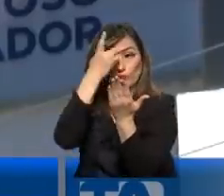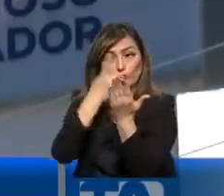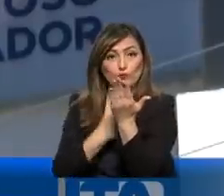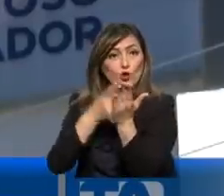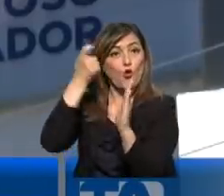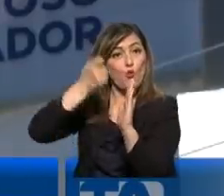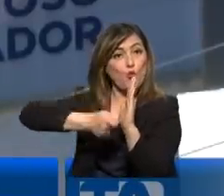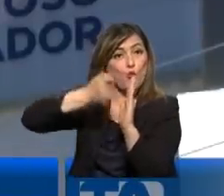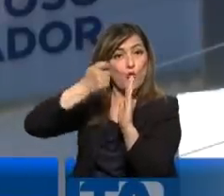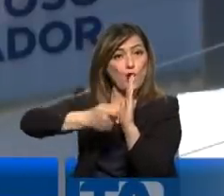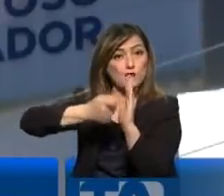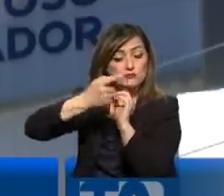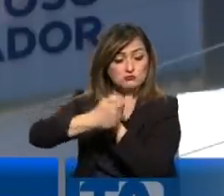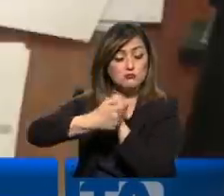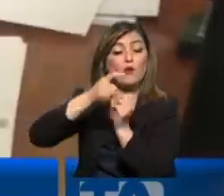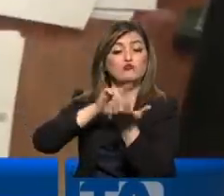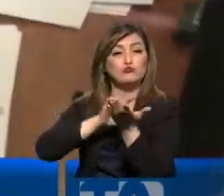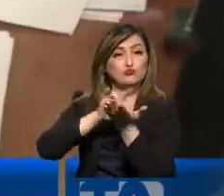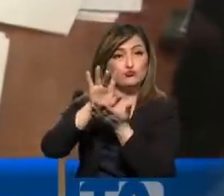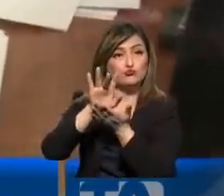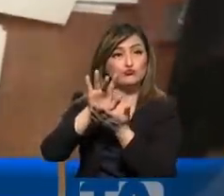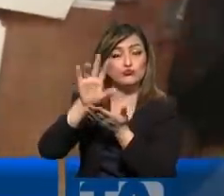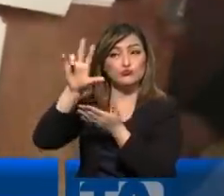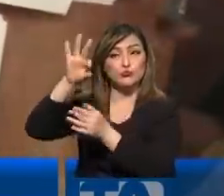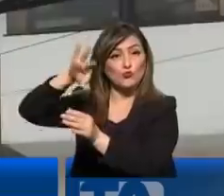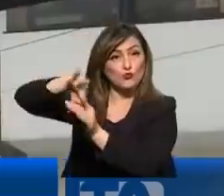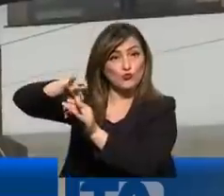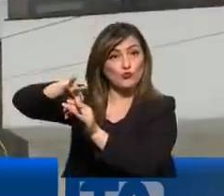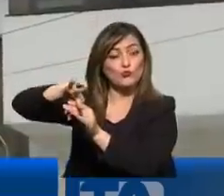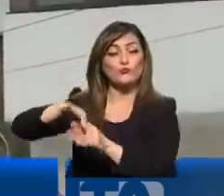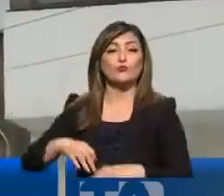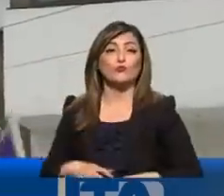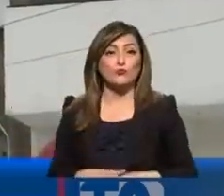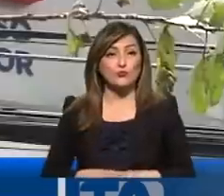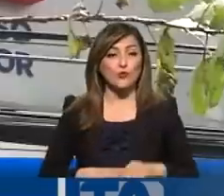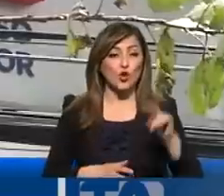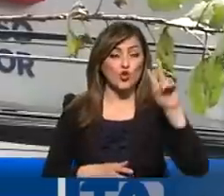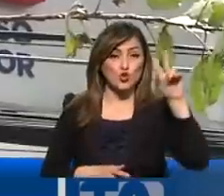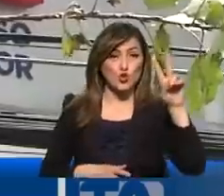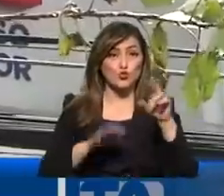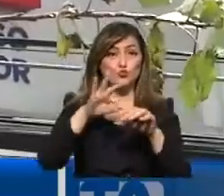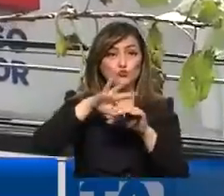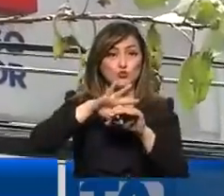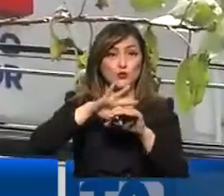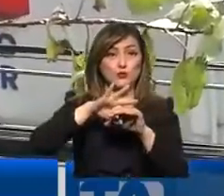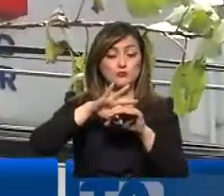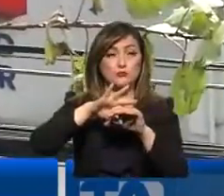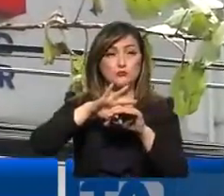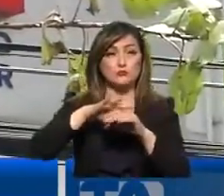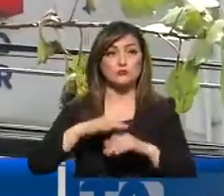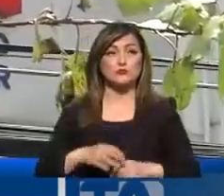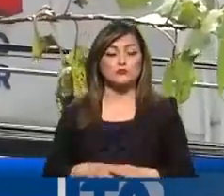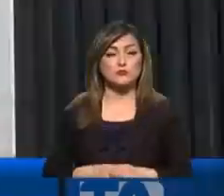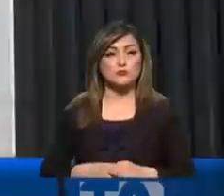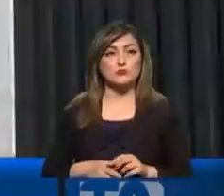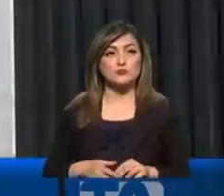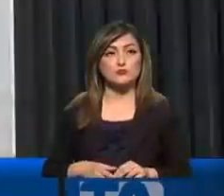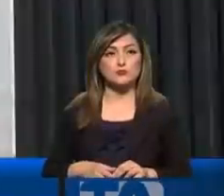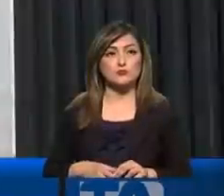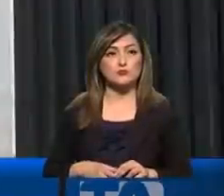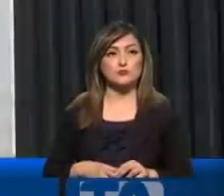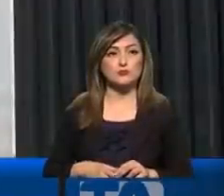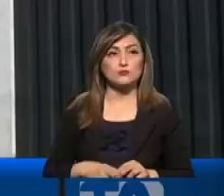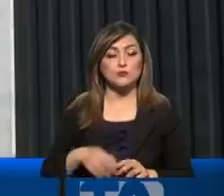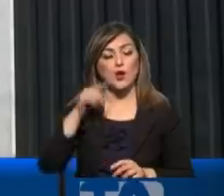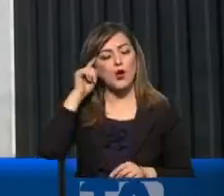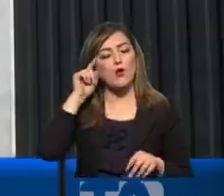juez ponente Arturo Cabrera, que obtuvo 3 votos a favor y hubo 2 votos concurrentes, es decir, que llegaban a la